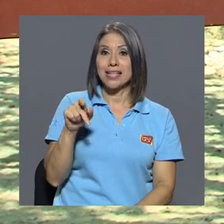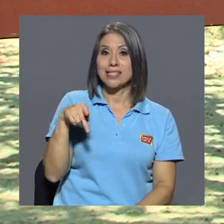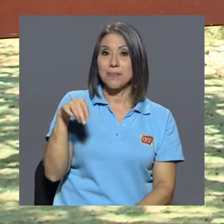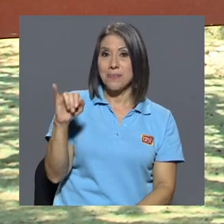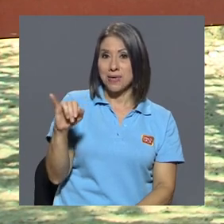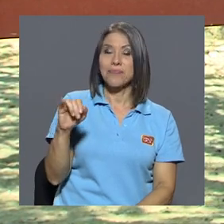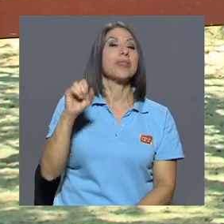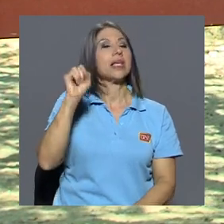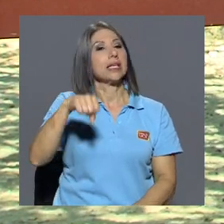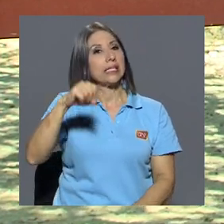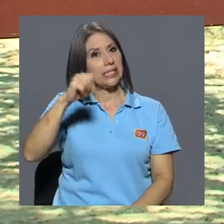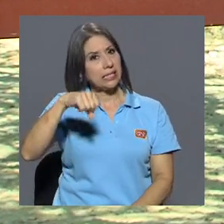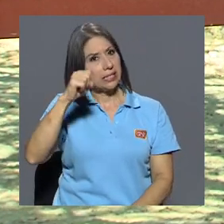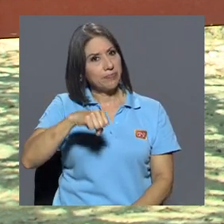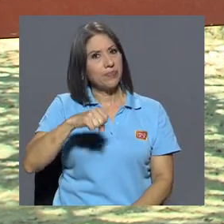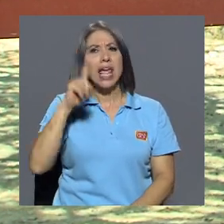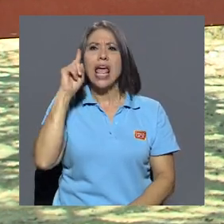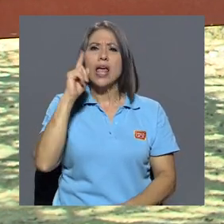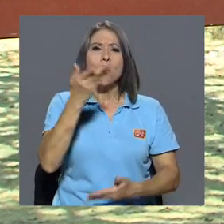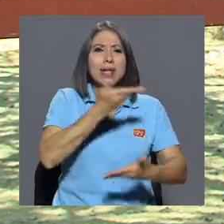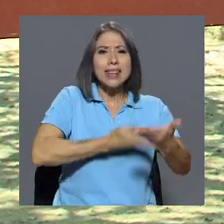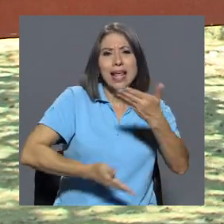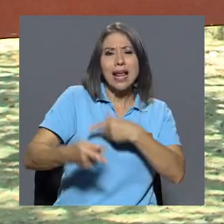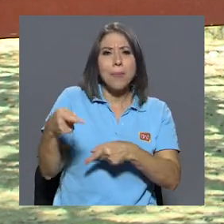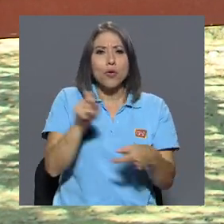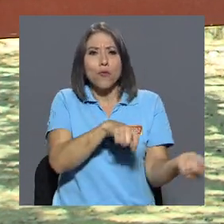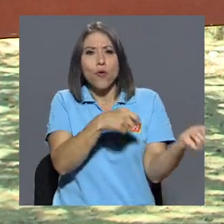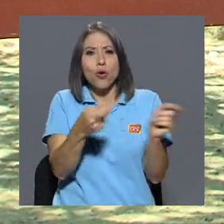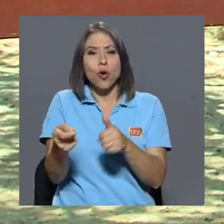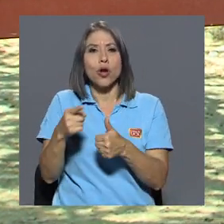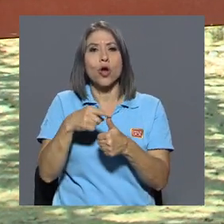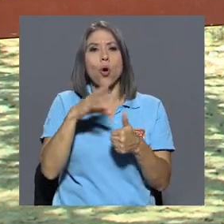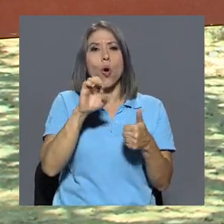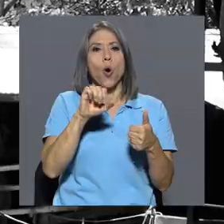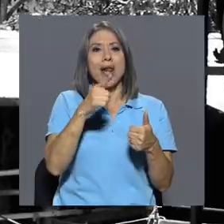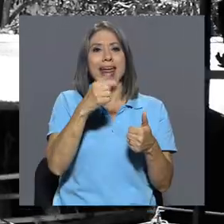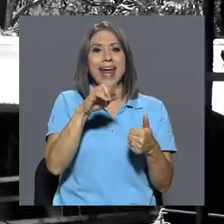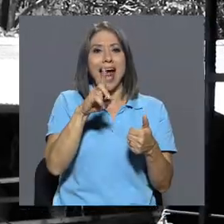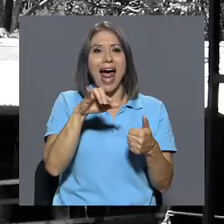un intercambio folclórico entre Olegario y Mincho,